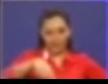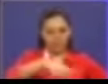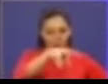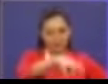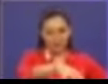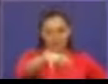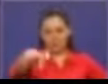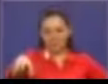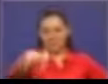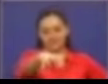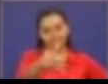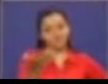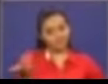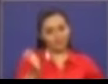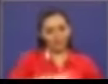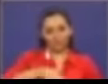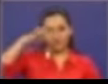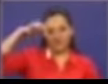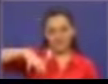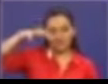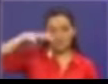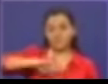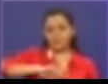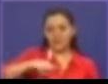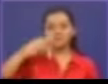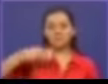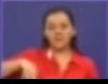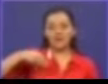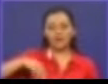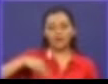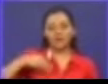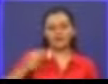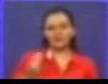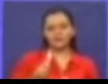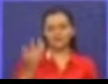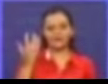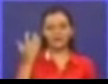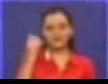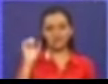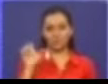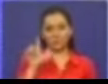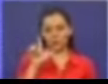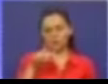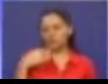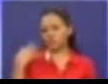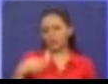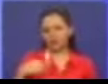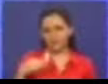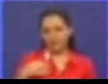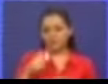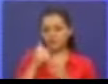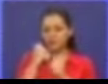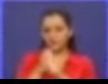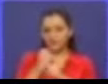durísima. Miércoles 15 de julio retomamos las actividades normales. A las 10